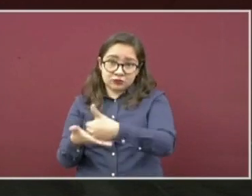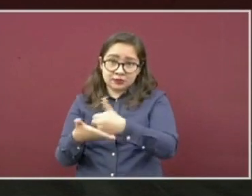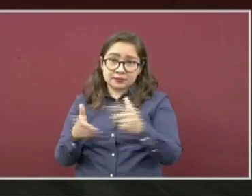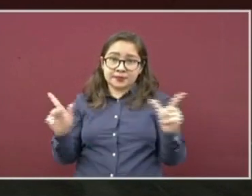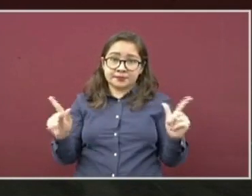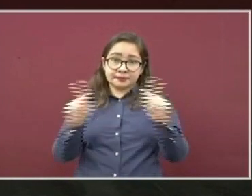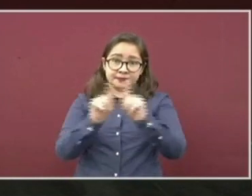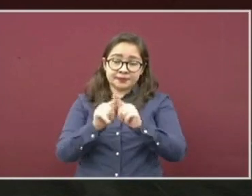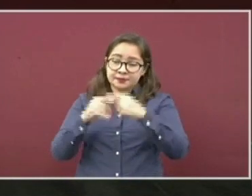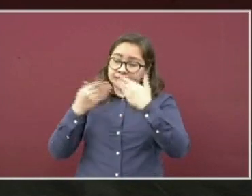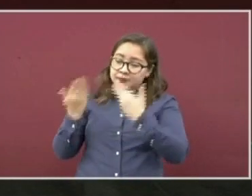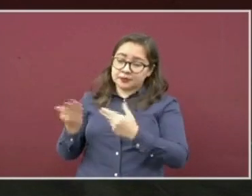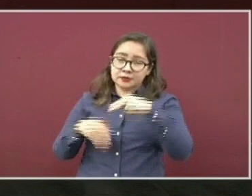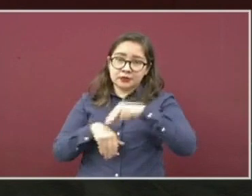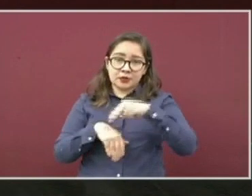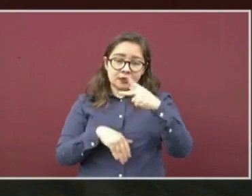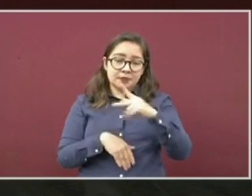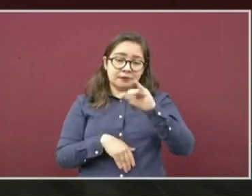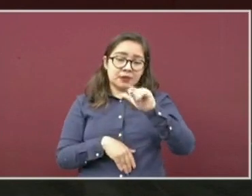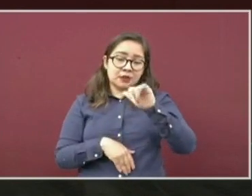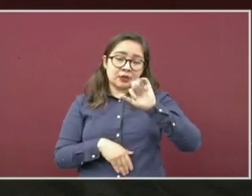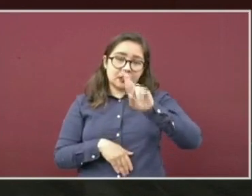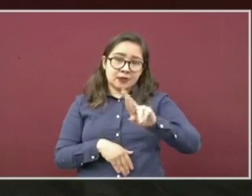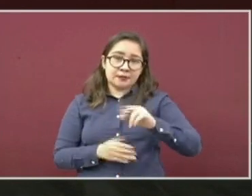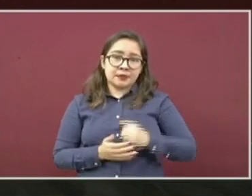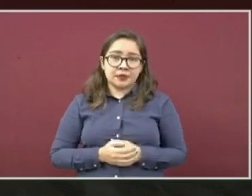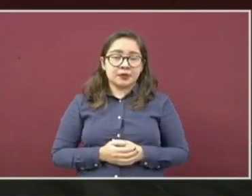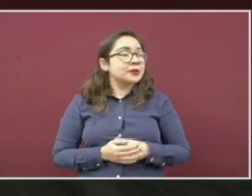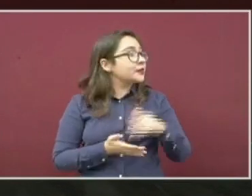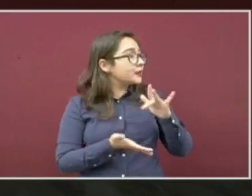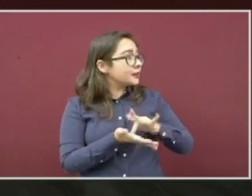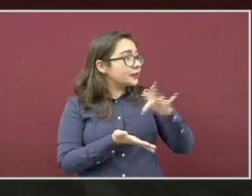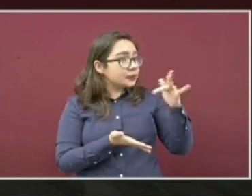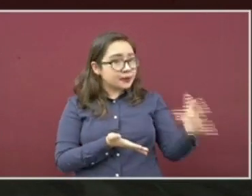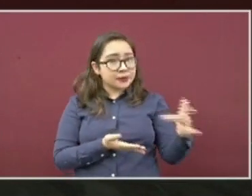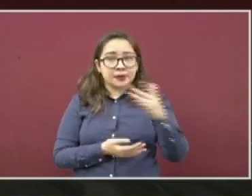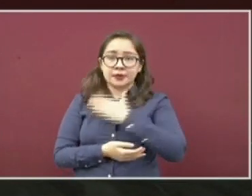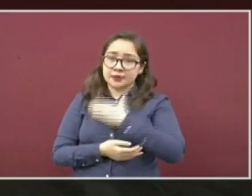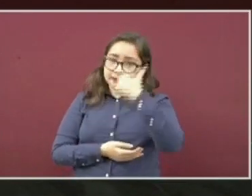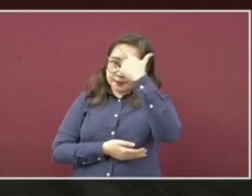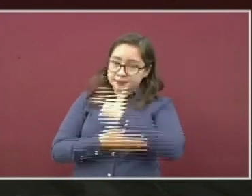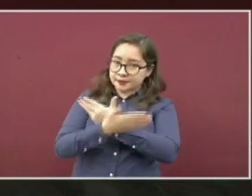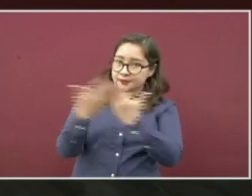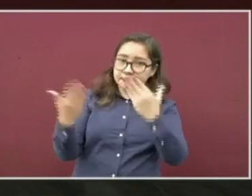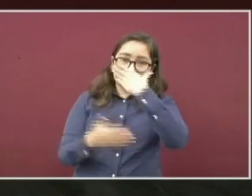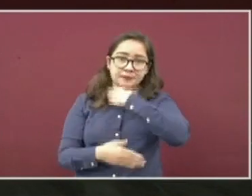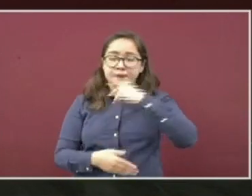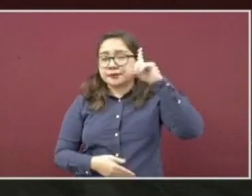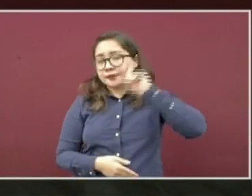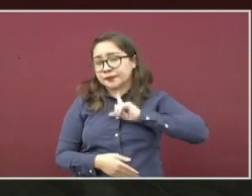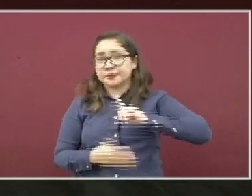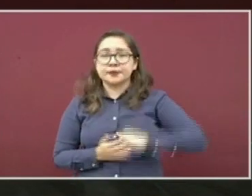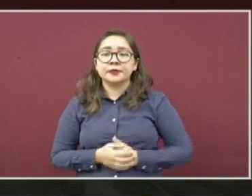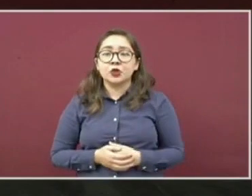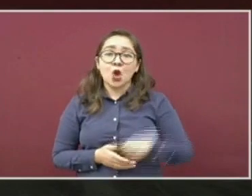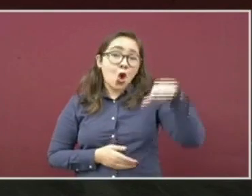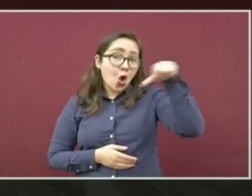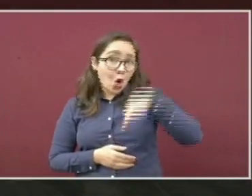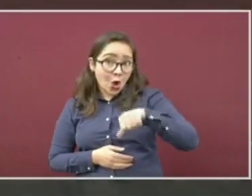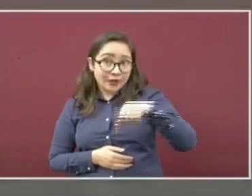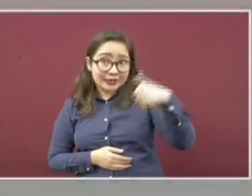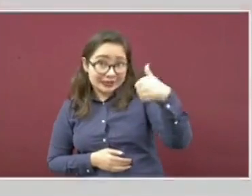Arroyo. Gracias, doctora. Buenas noches a todos y todas. Hoy, 6 de